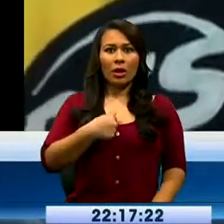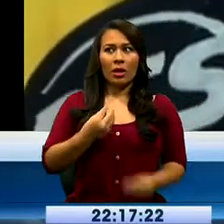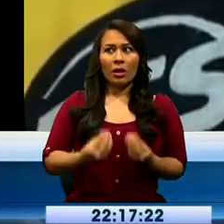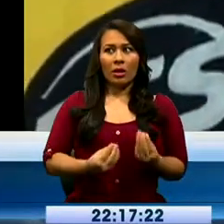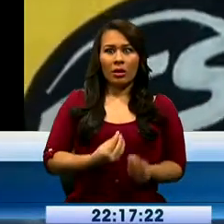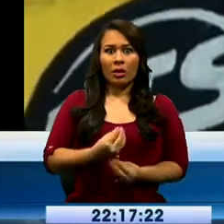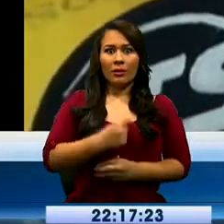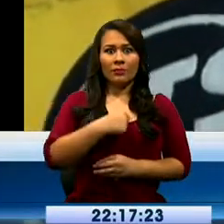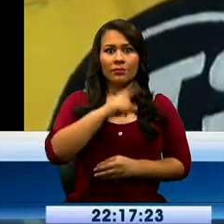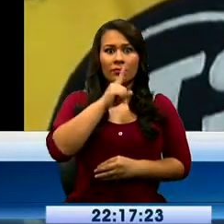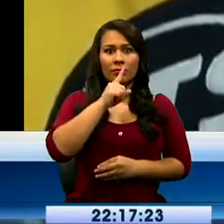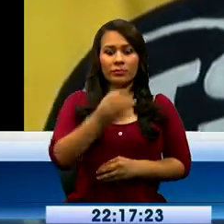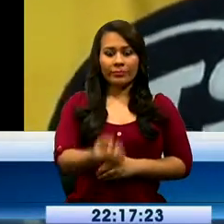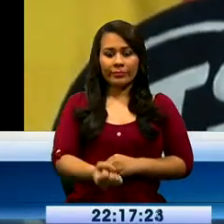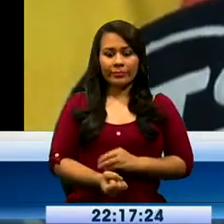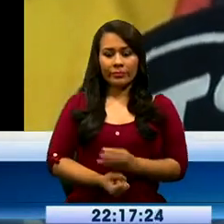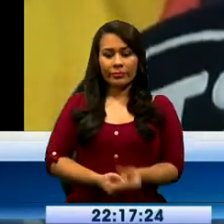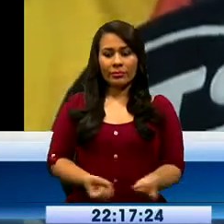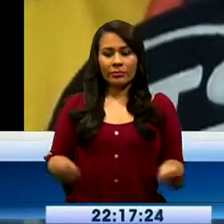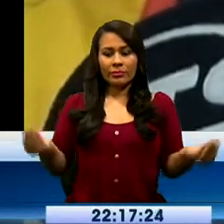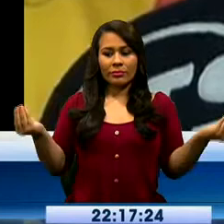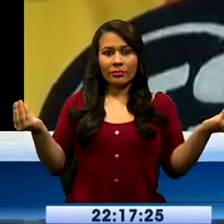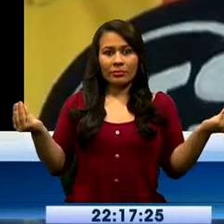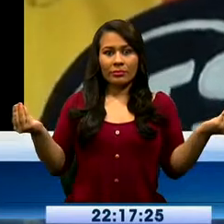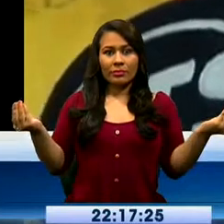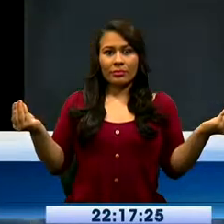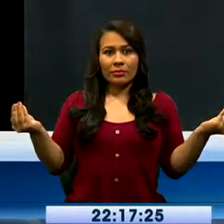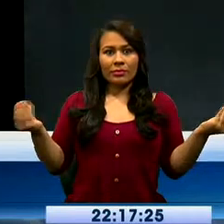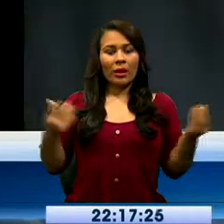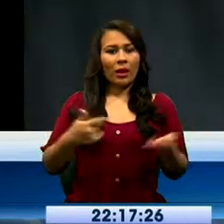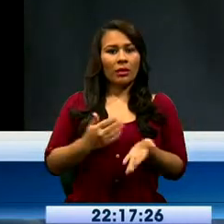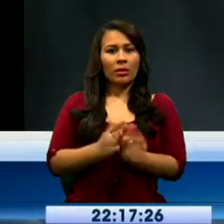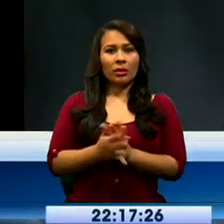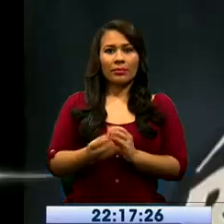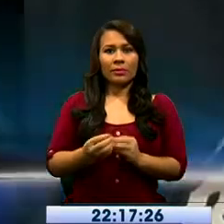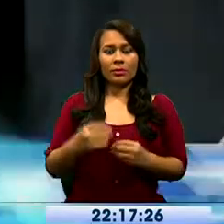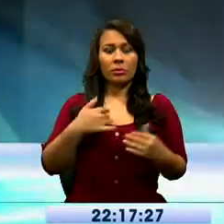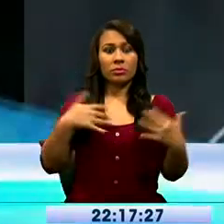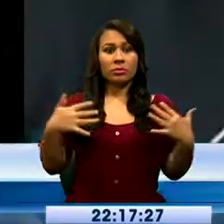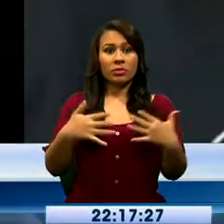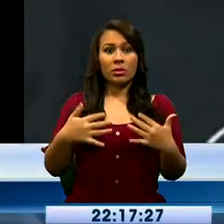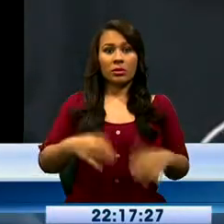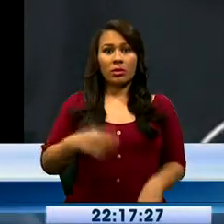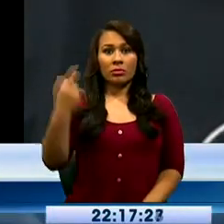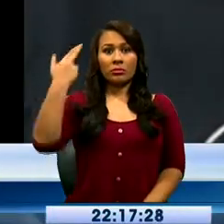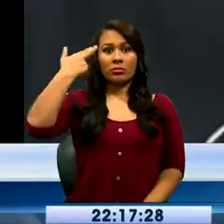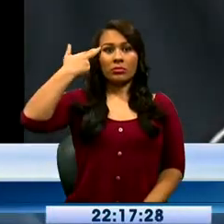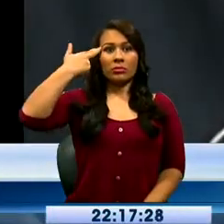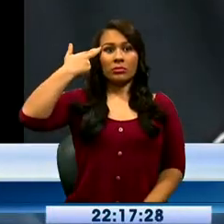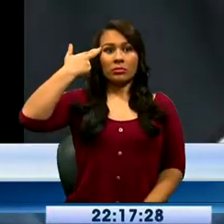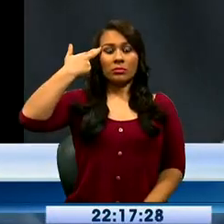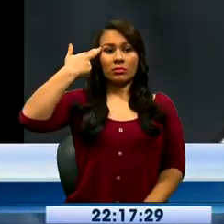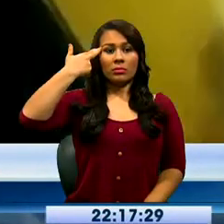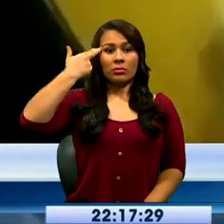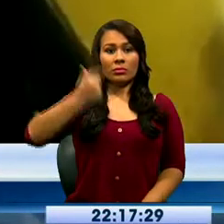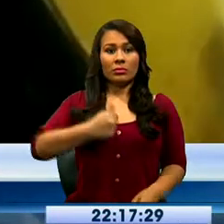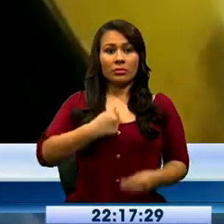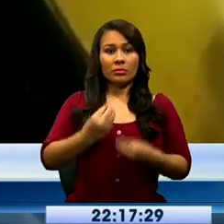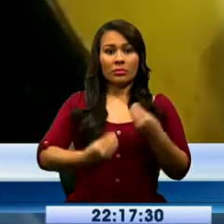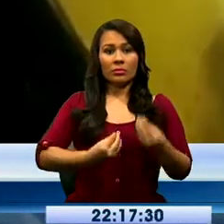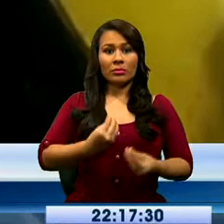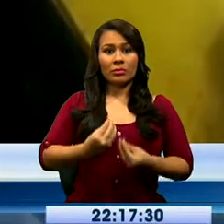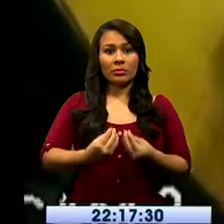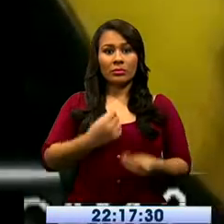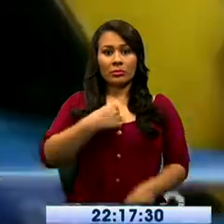hacerles abrir la caja y decirle llévese todo y no nos hicieron nada. Cuando vi que el otro me apuntó ya con un arma de fuego, lo único que hice